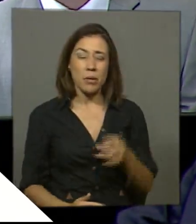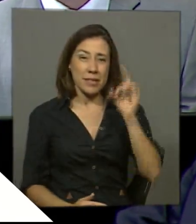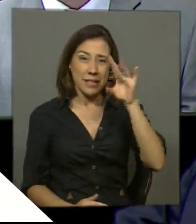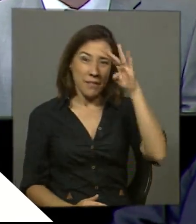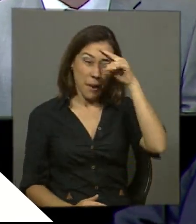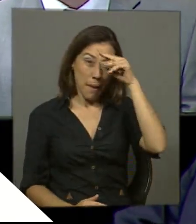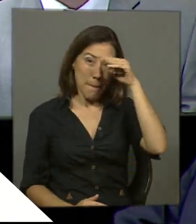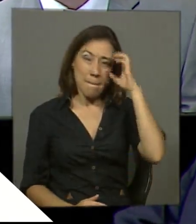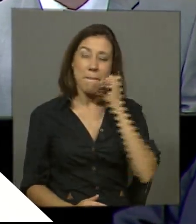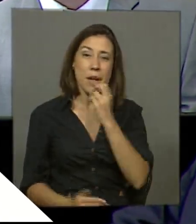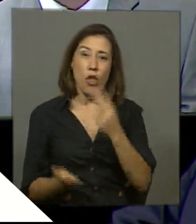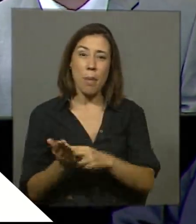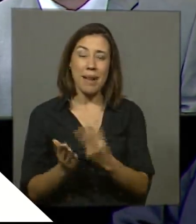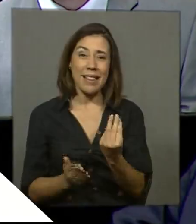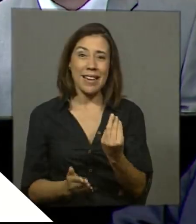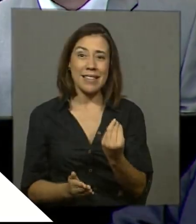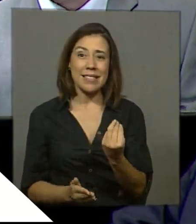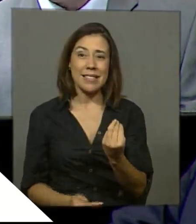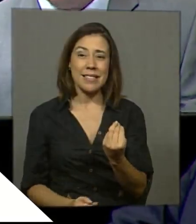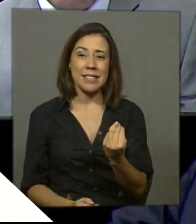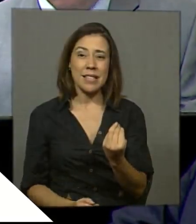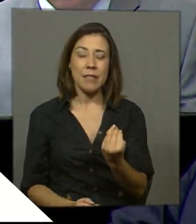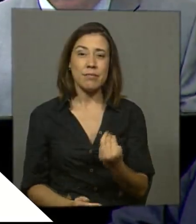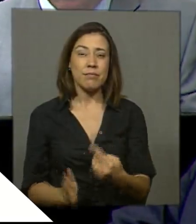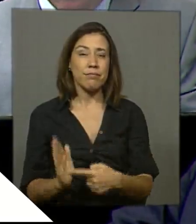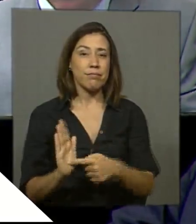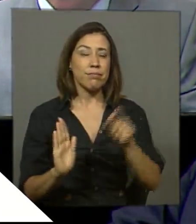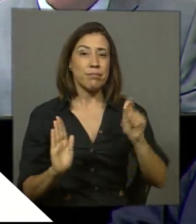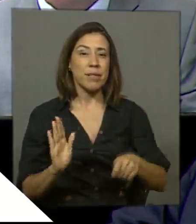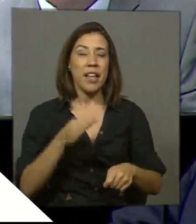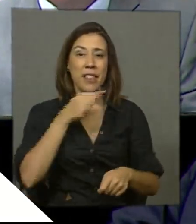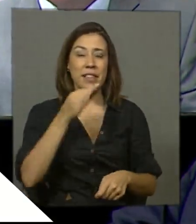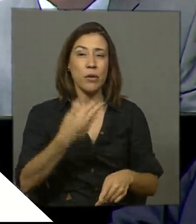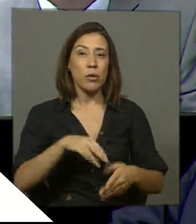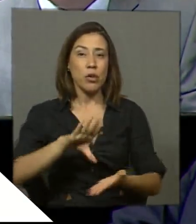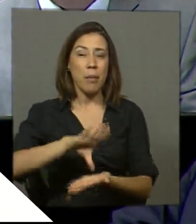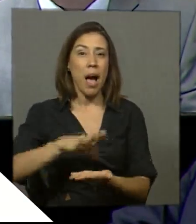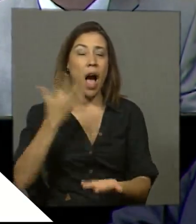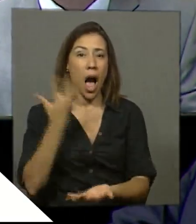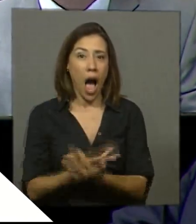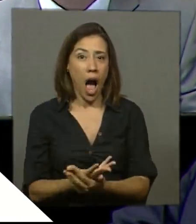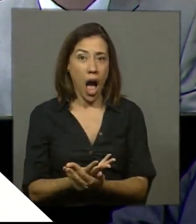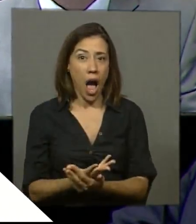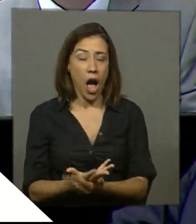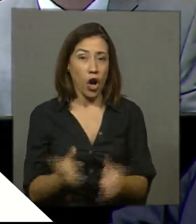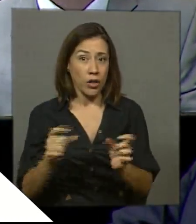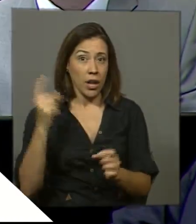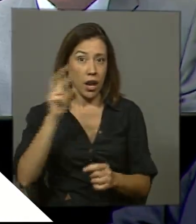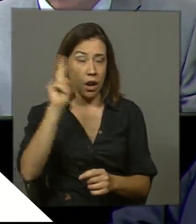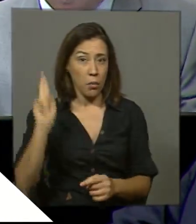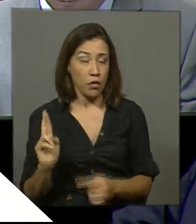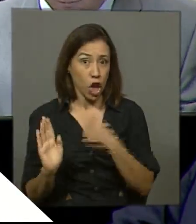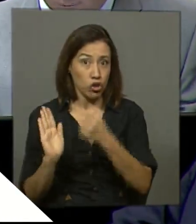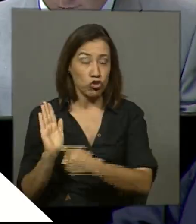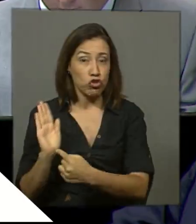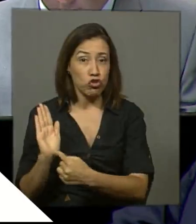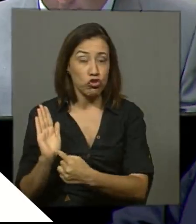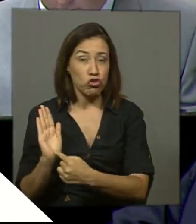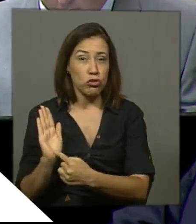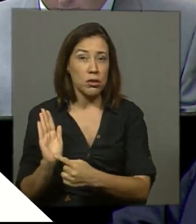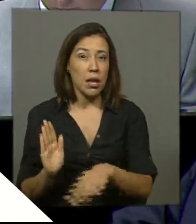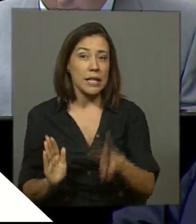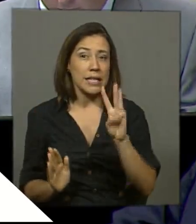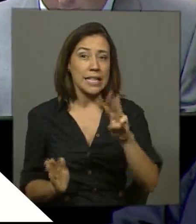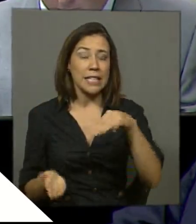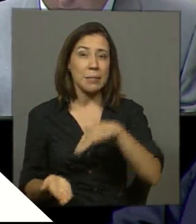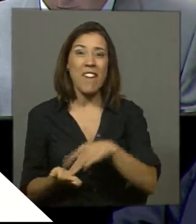mayo del 2013 se emitió un dictamen que establecía que en nuestro país hay por parte de la contraloría general de la república más de